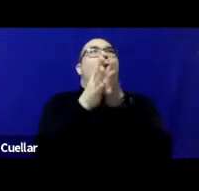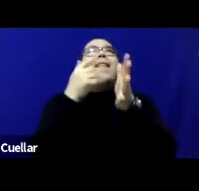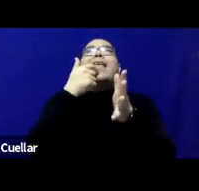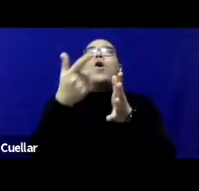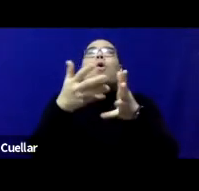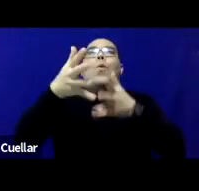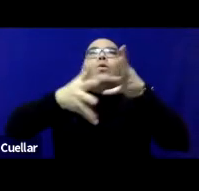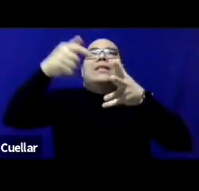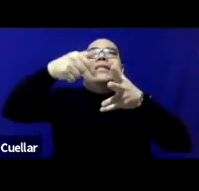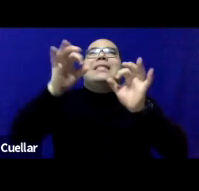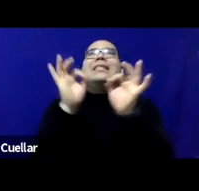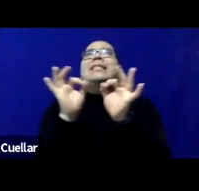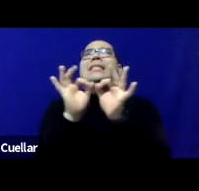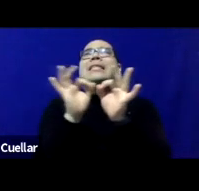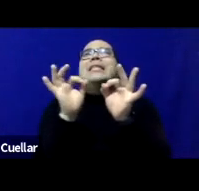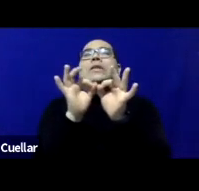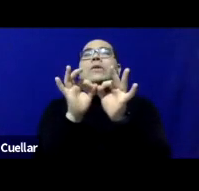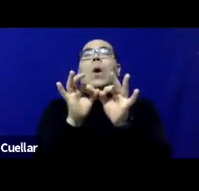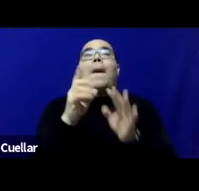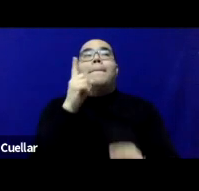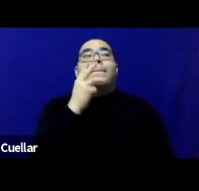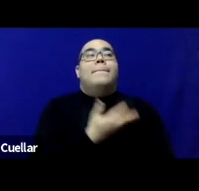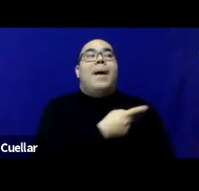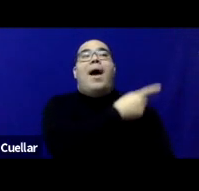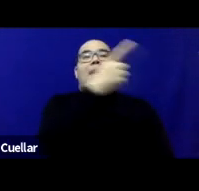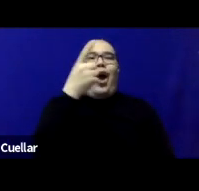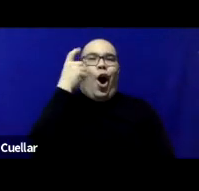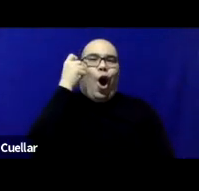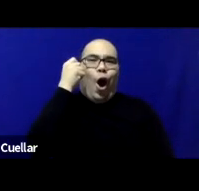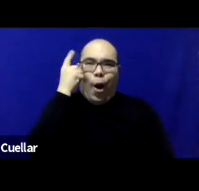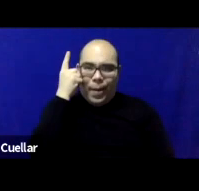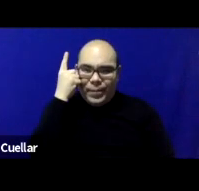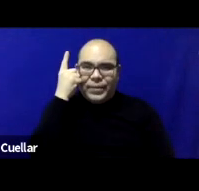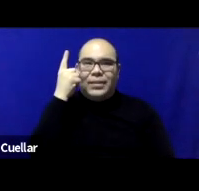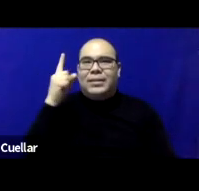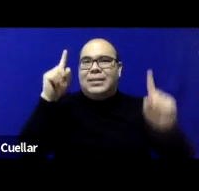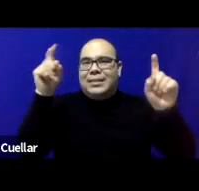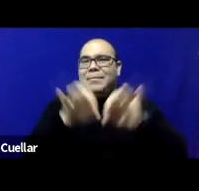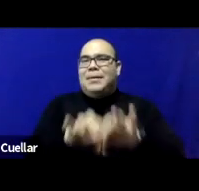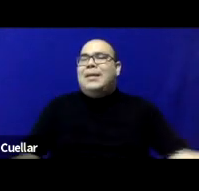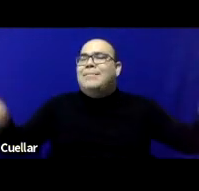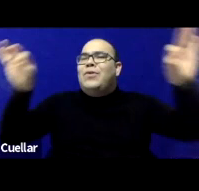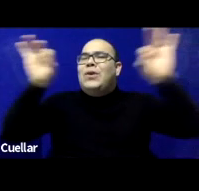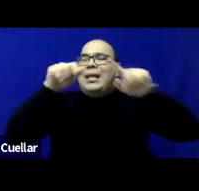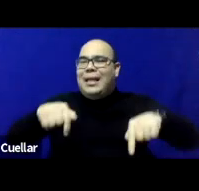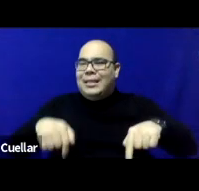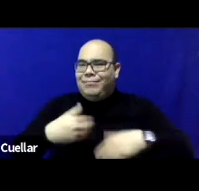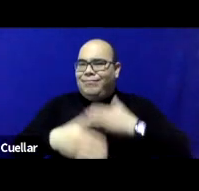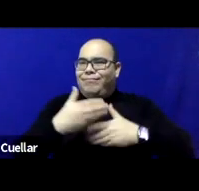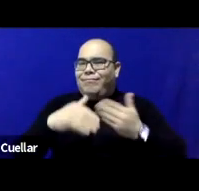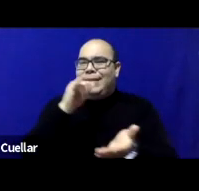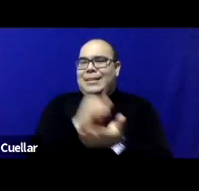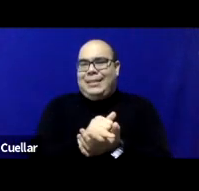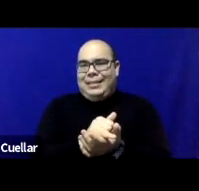sencillo, que los papás comprendan el por qué es tan importante que esto pase.